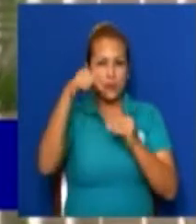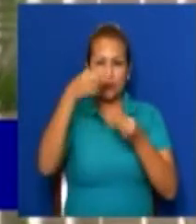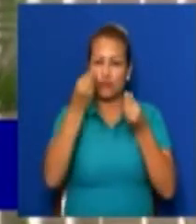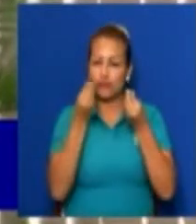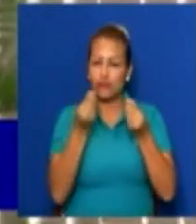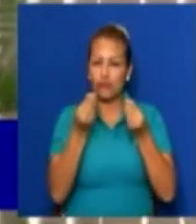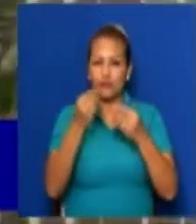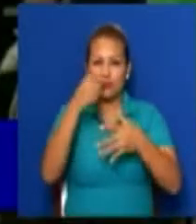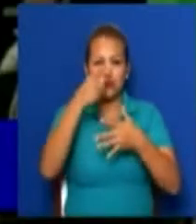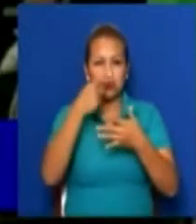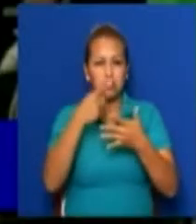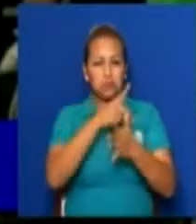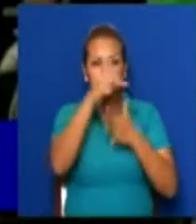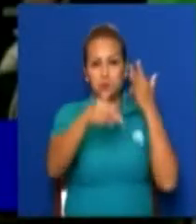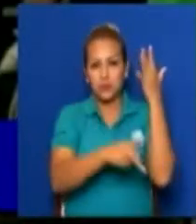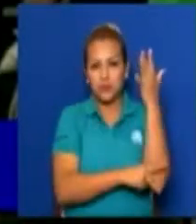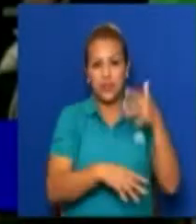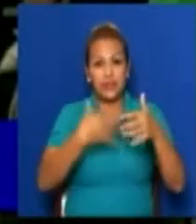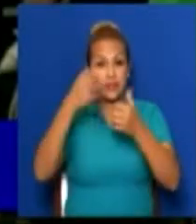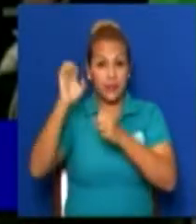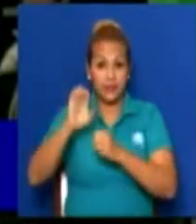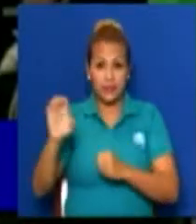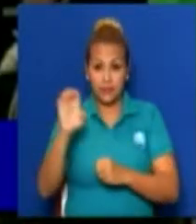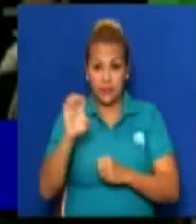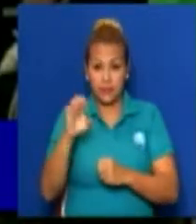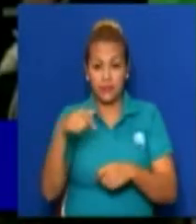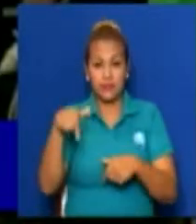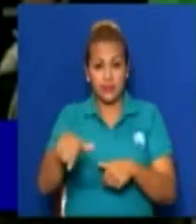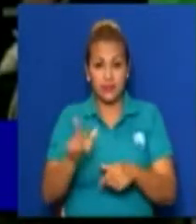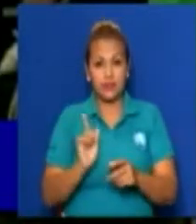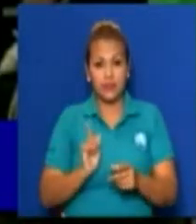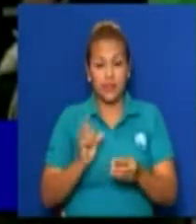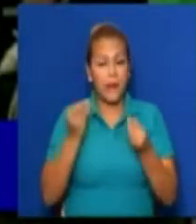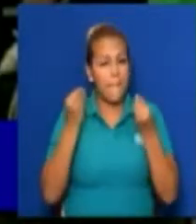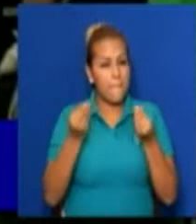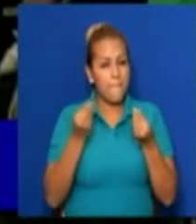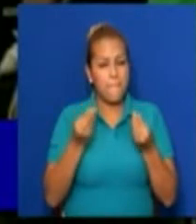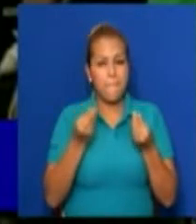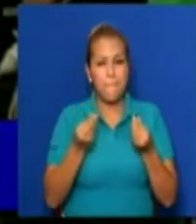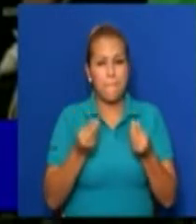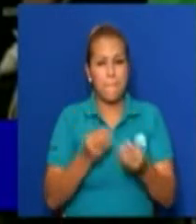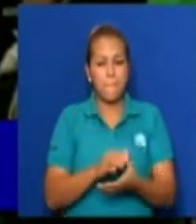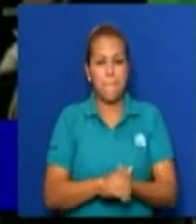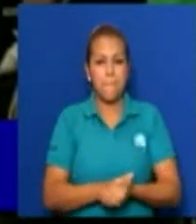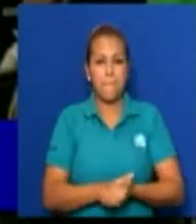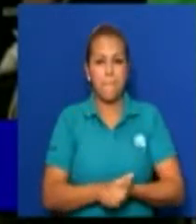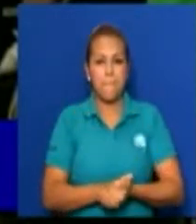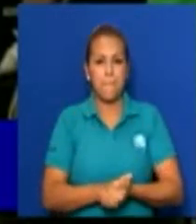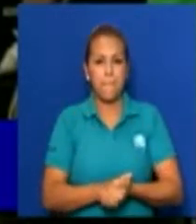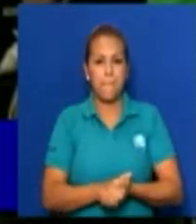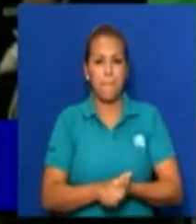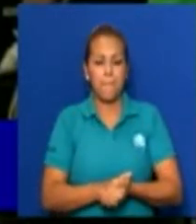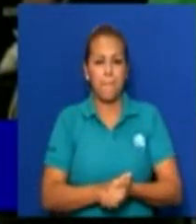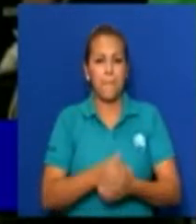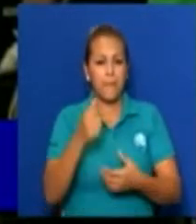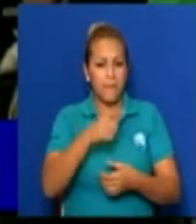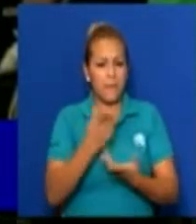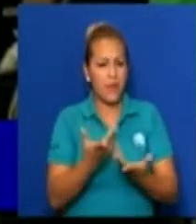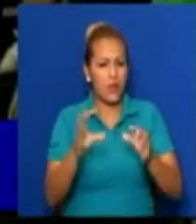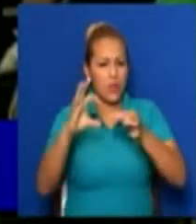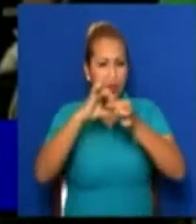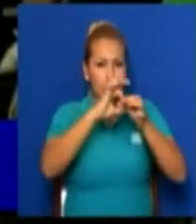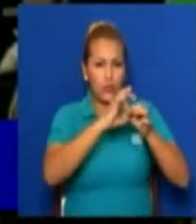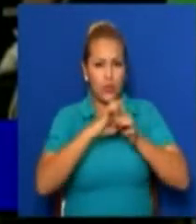países europeos inclusive. Hay otro organismo que es la Unión Interparlamentaria,